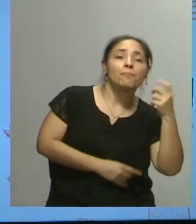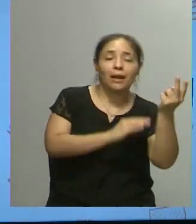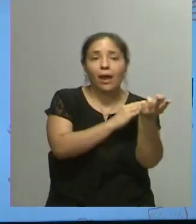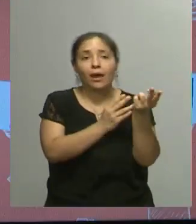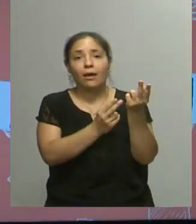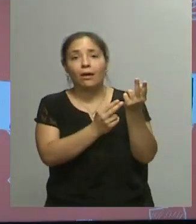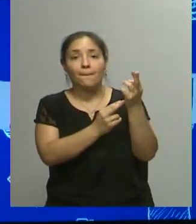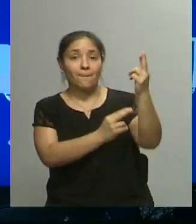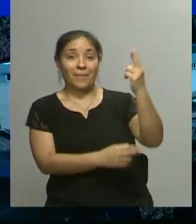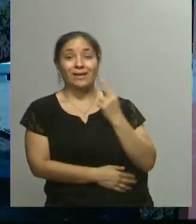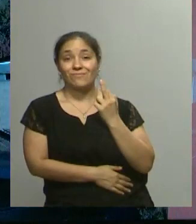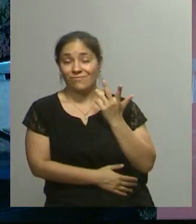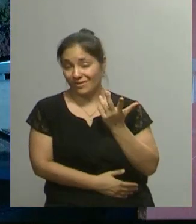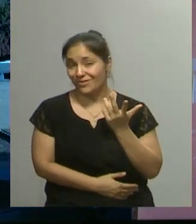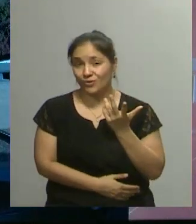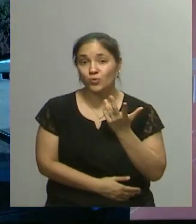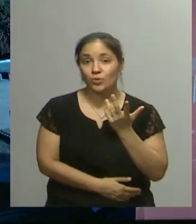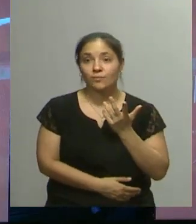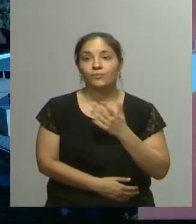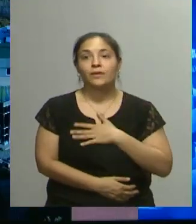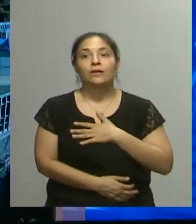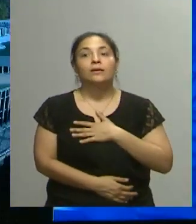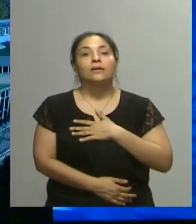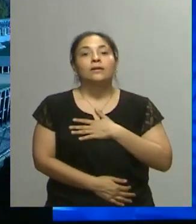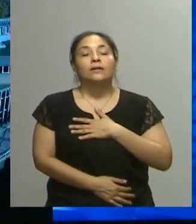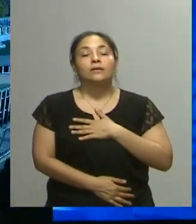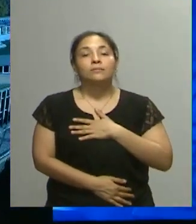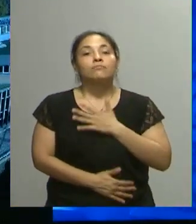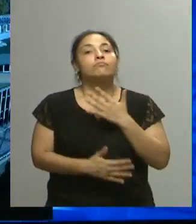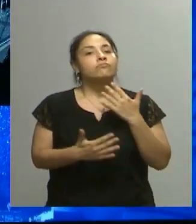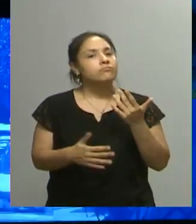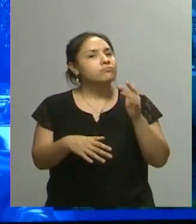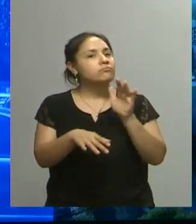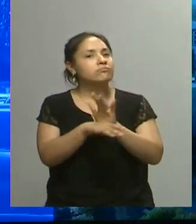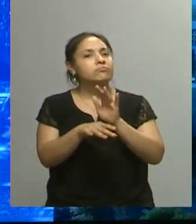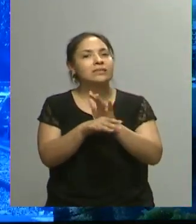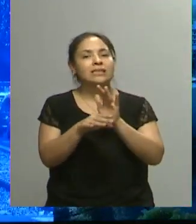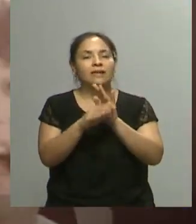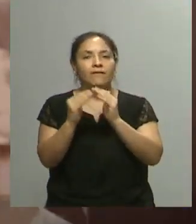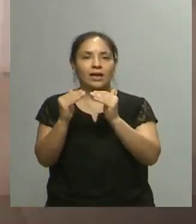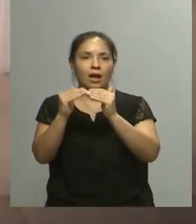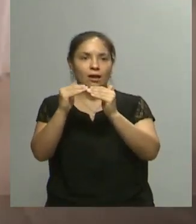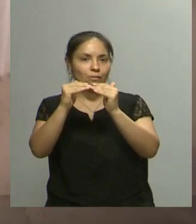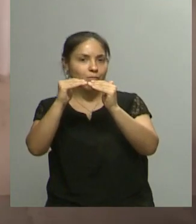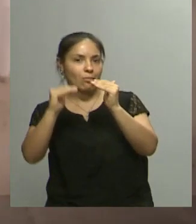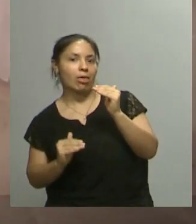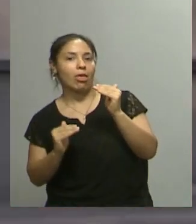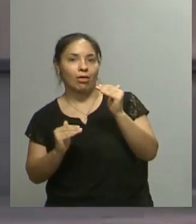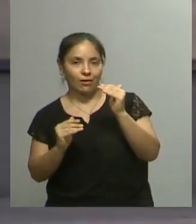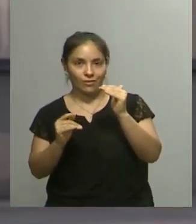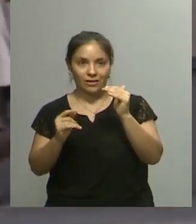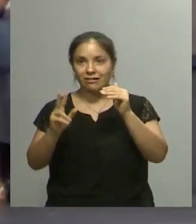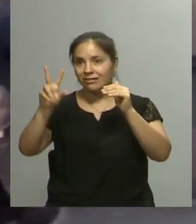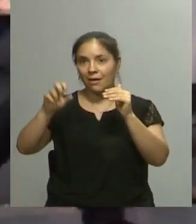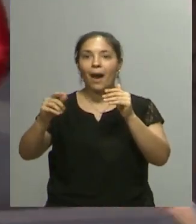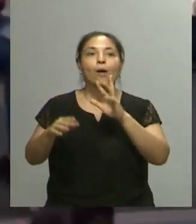tutores. Y eso baja un escalón del estatus legal, del estatus de ser